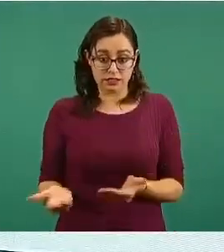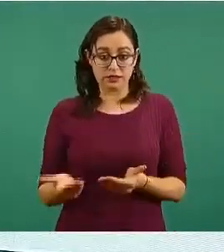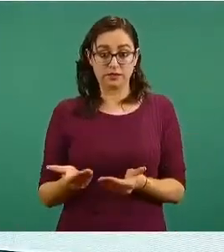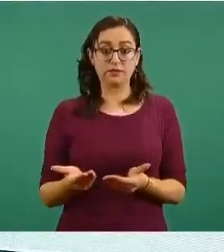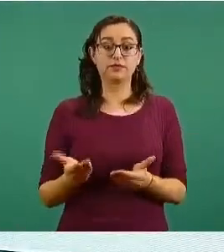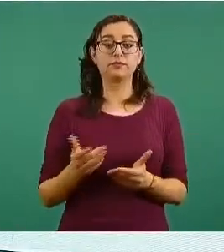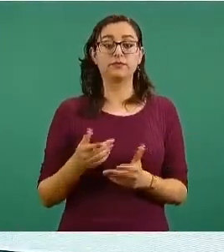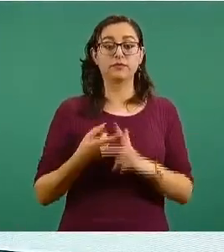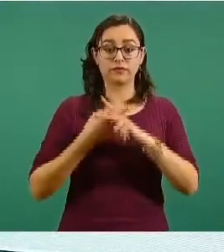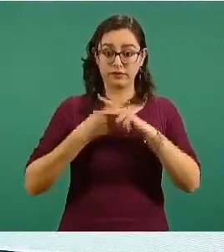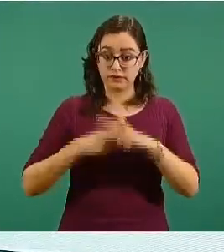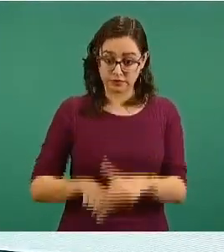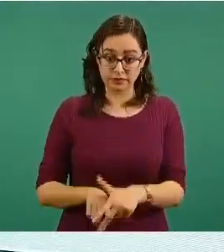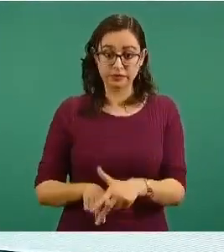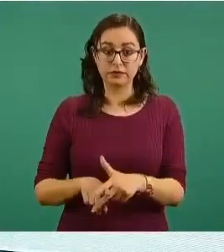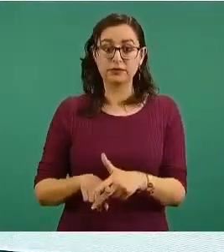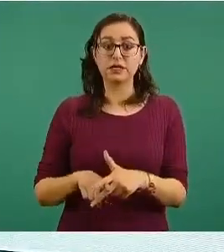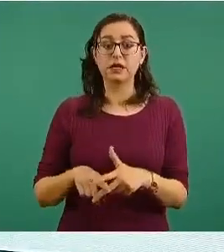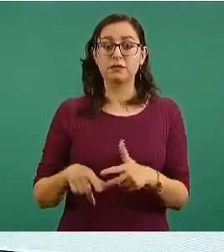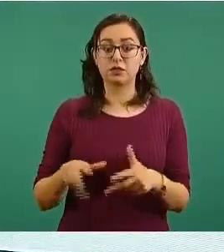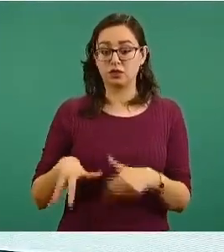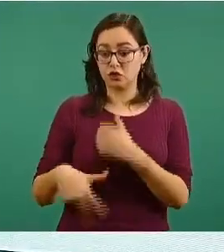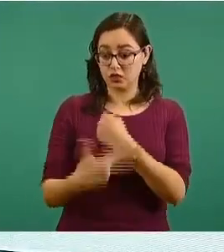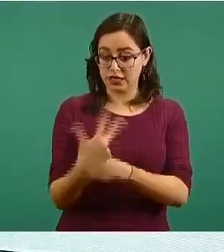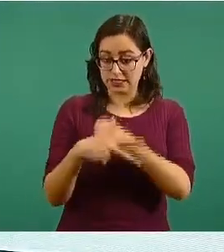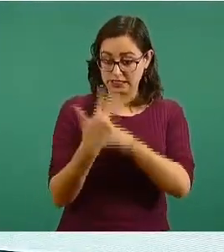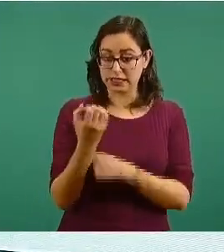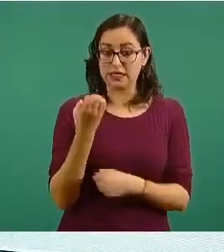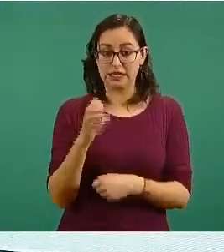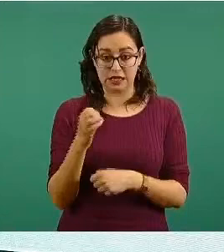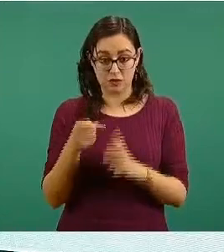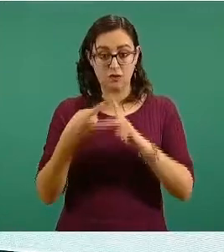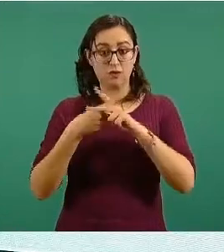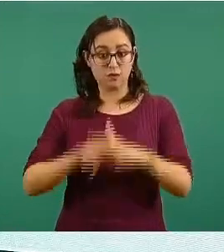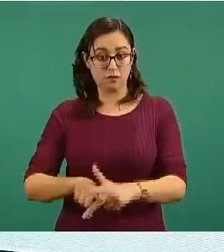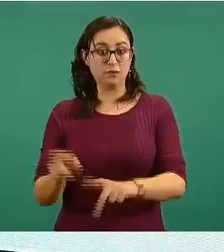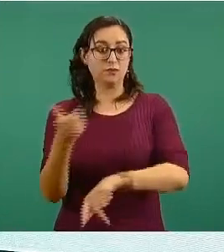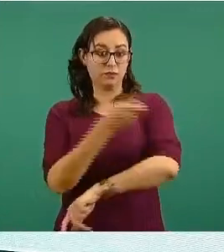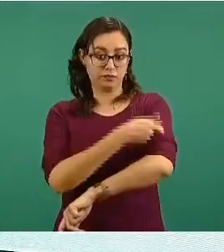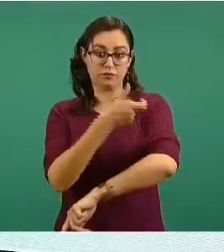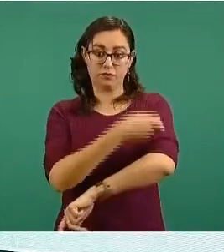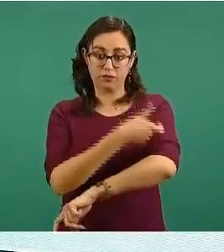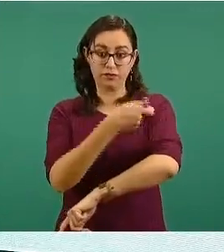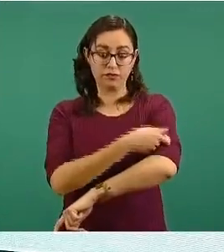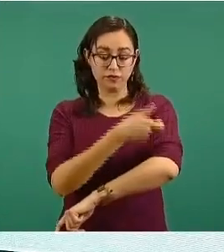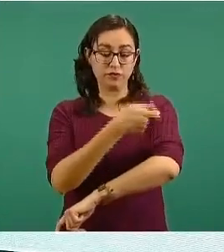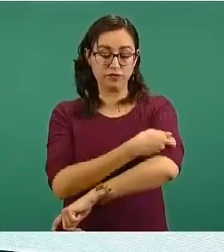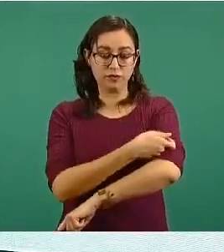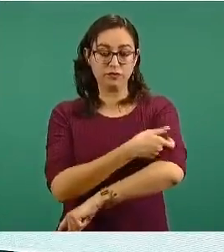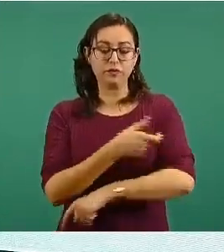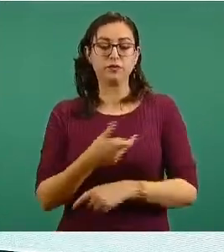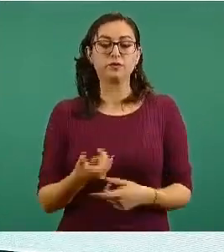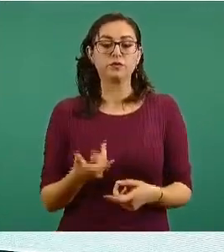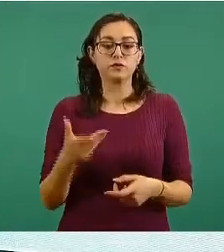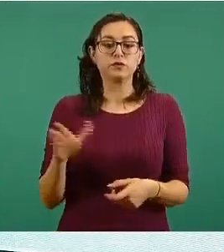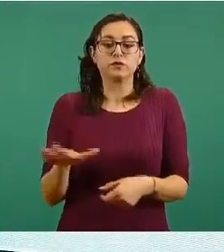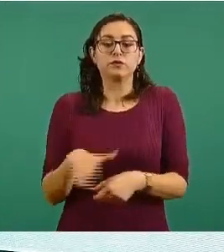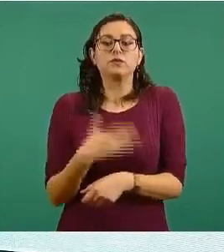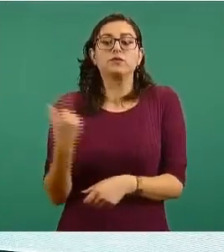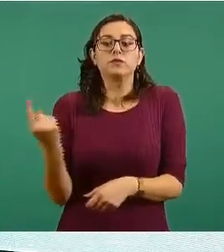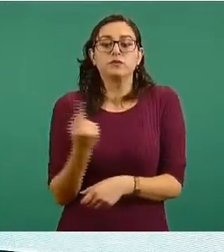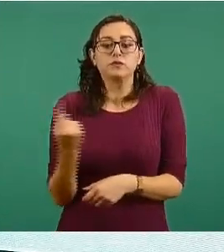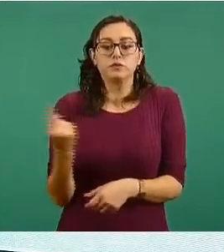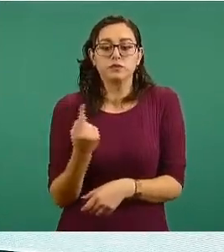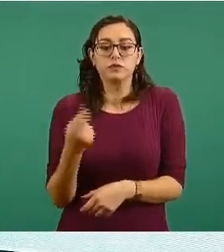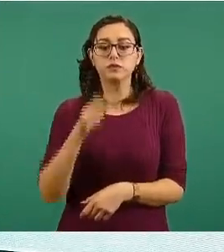empezó a usarse inmediatamente. Al día siguiente que llegó, se empezó a utilizar porque el